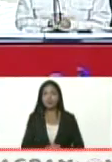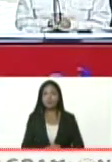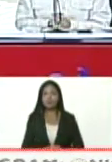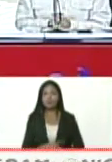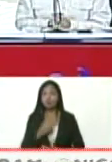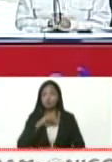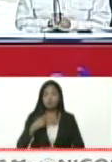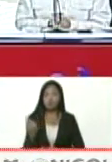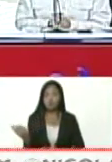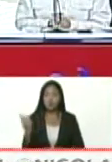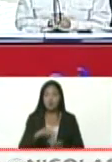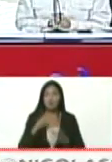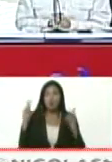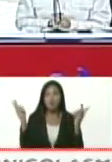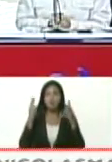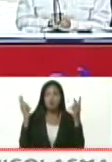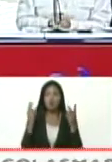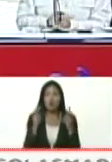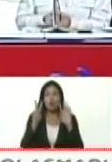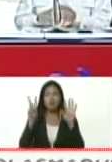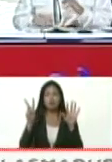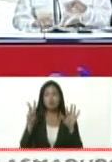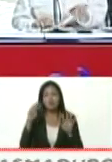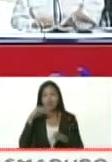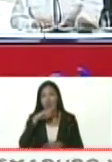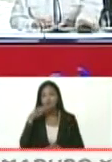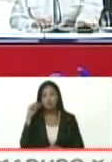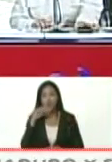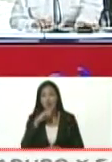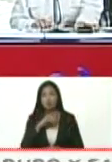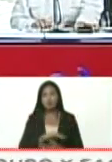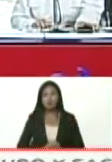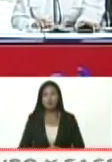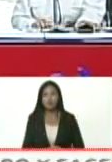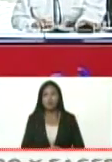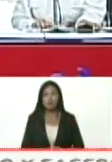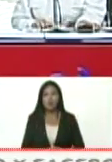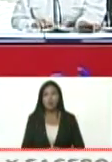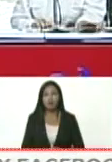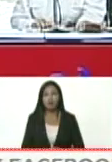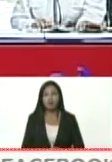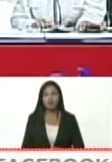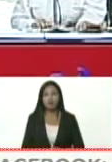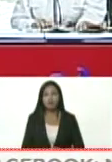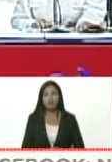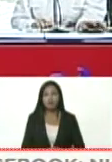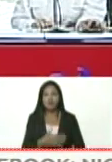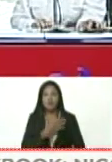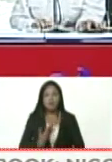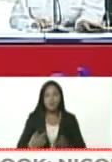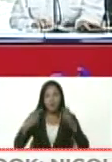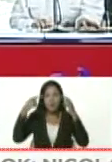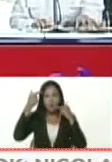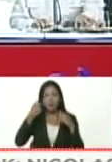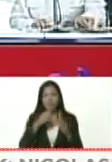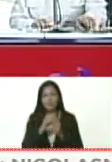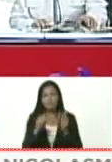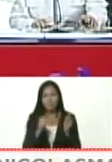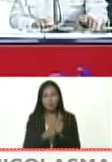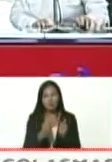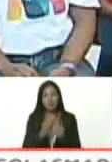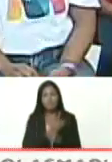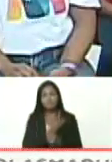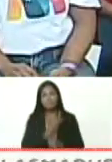Veníamos de la victoria del 7 de octubre. El presidente Chávez me nombró vicepresidente